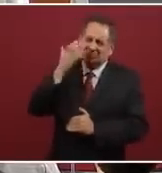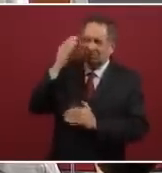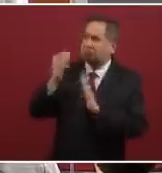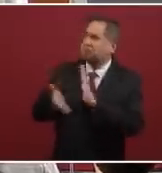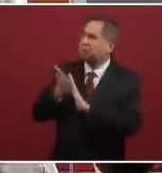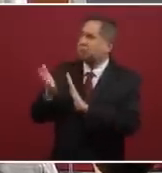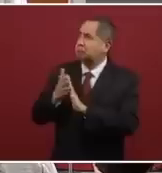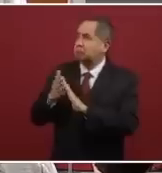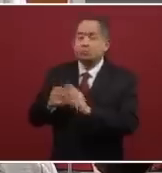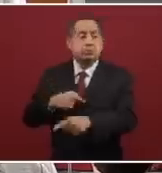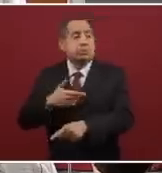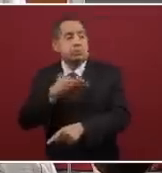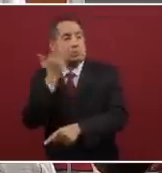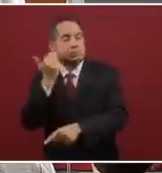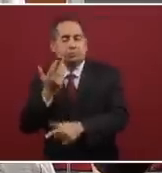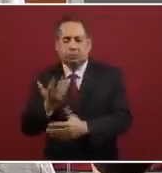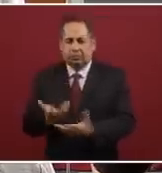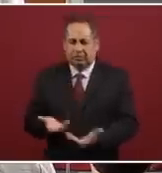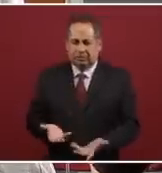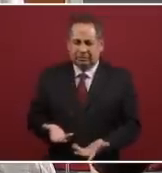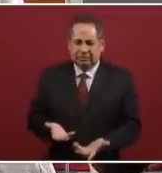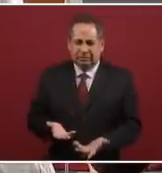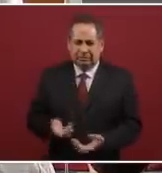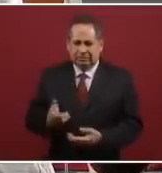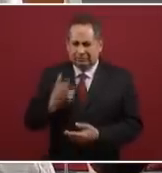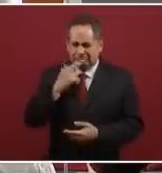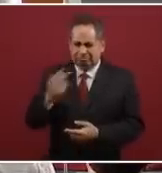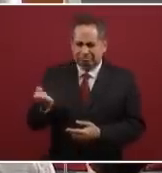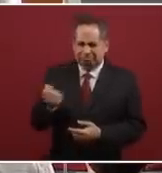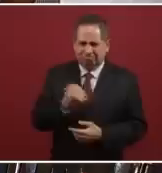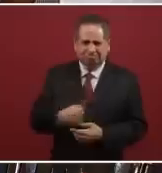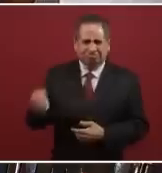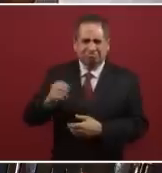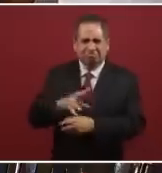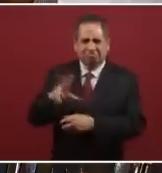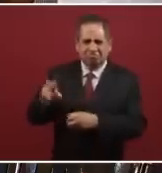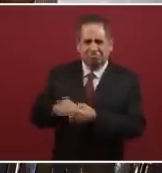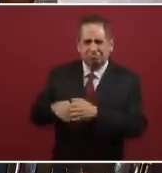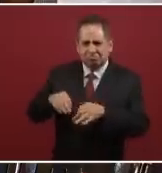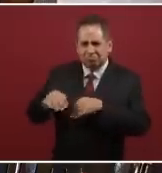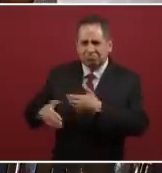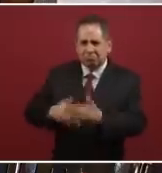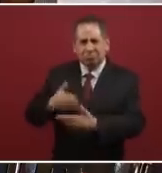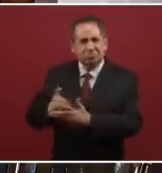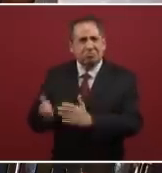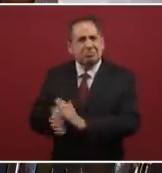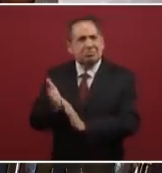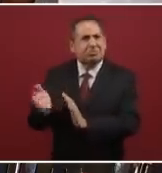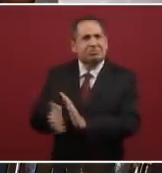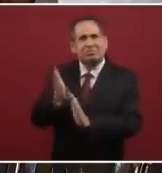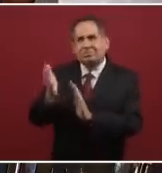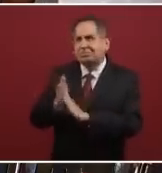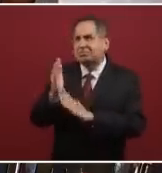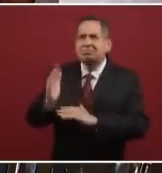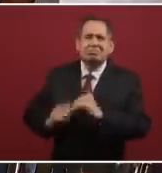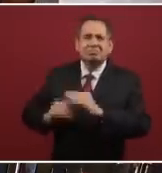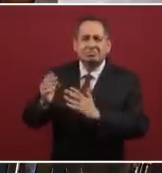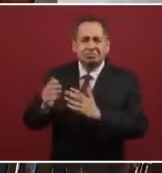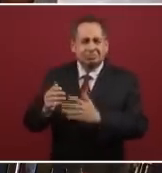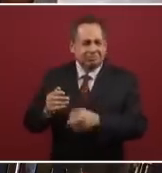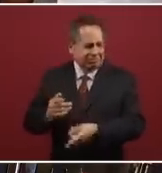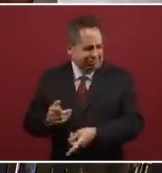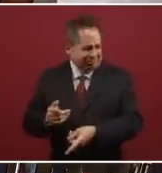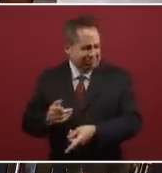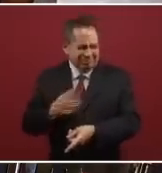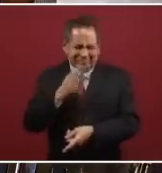y que son los mejores trabajadores de la construcción del mundo, no iban a poder hacer